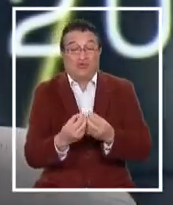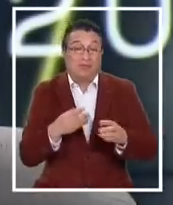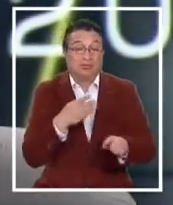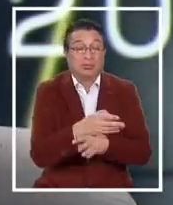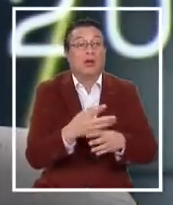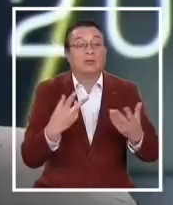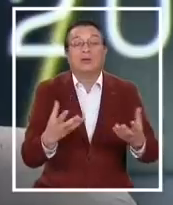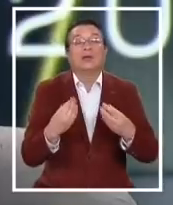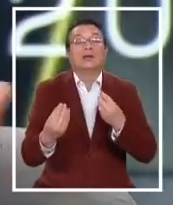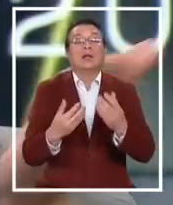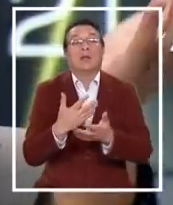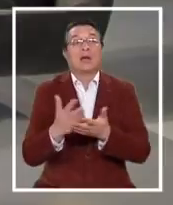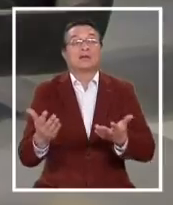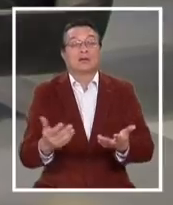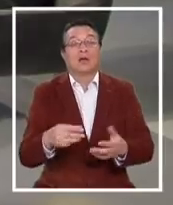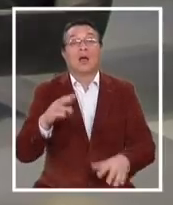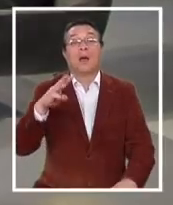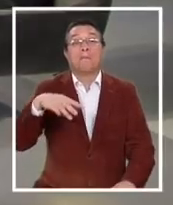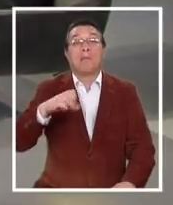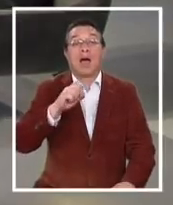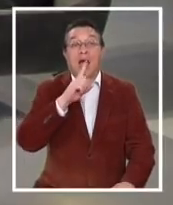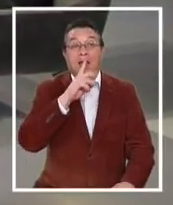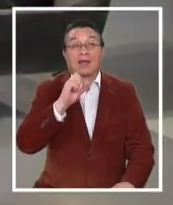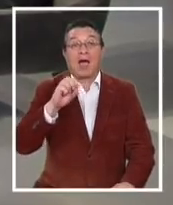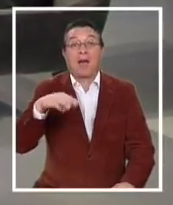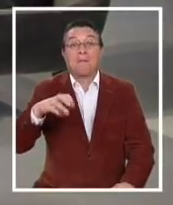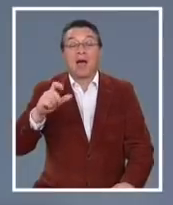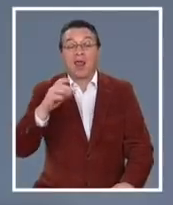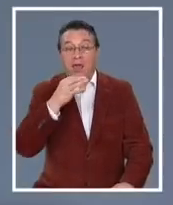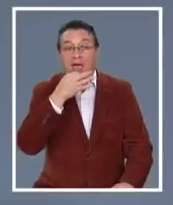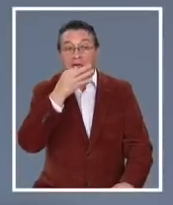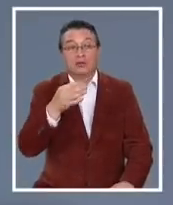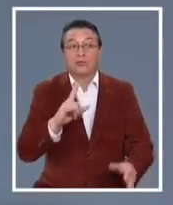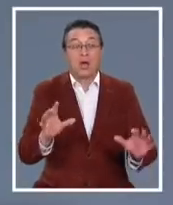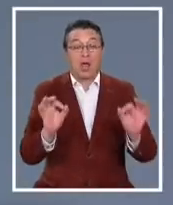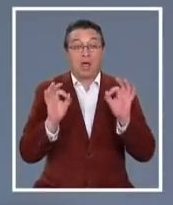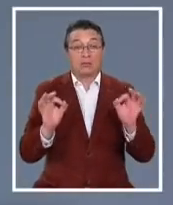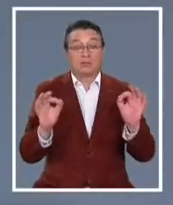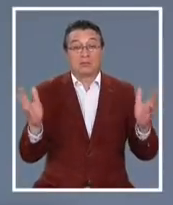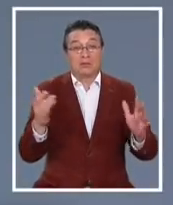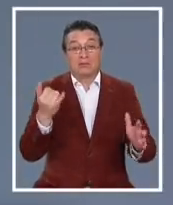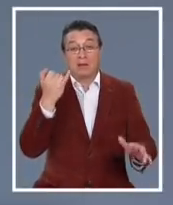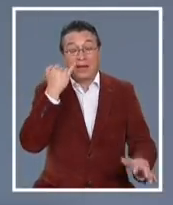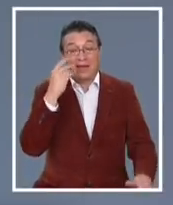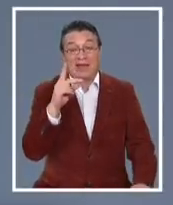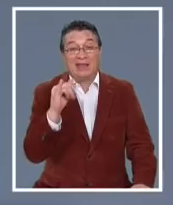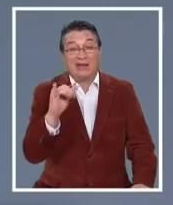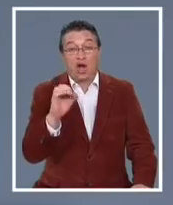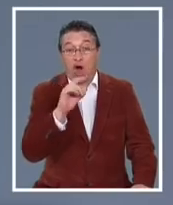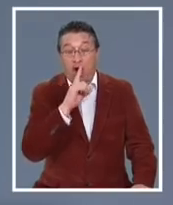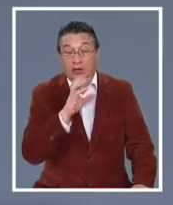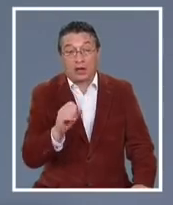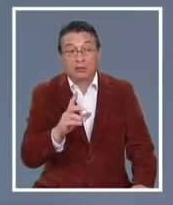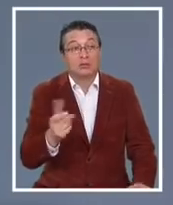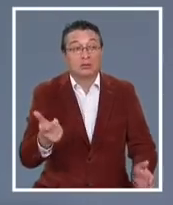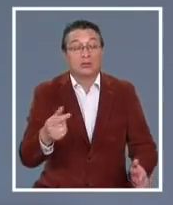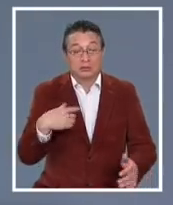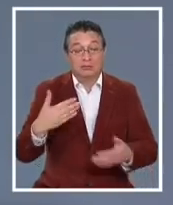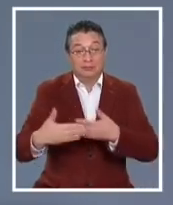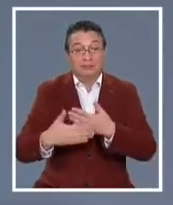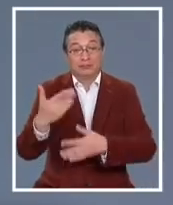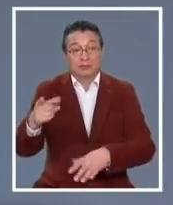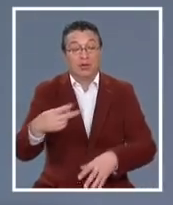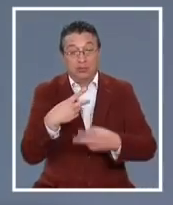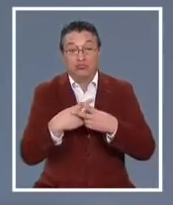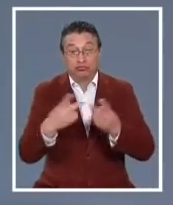Bueno, Matamala lo trató conceptualmente impecable. Idiota. En la columna de Matamala, que se